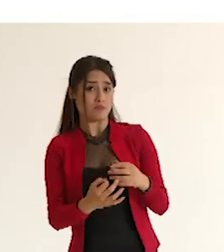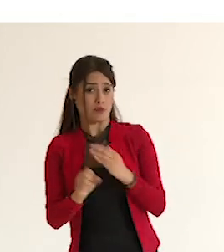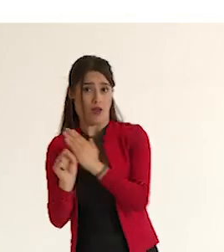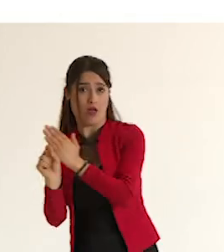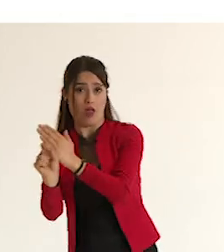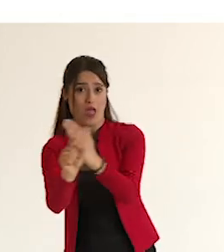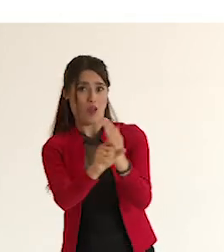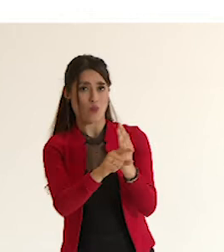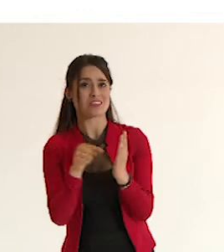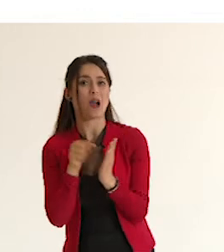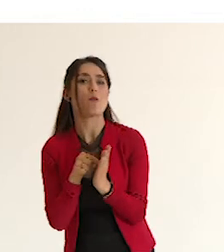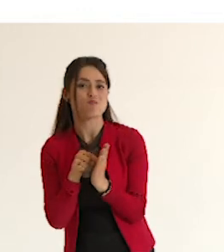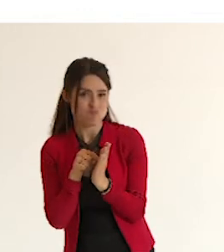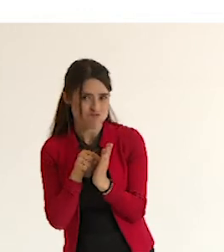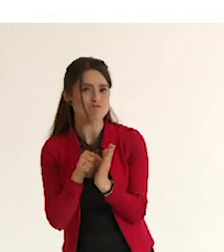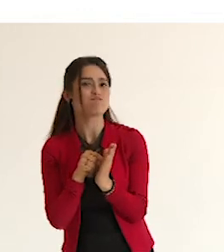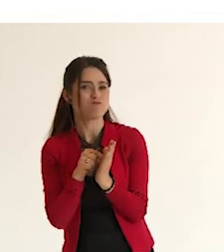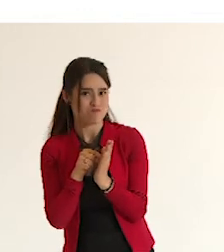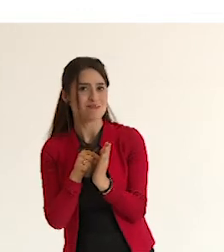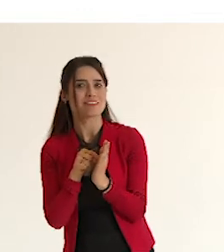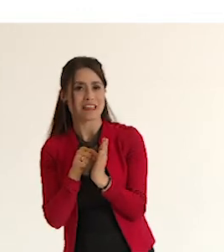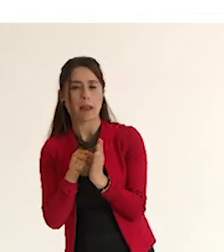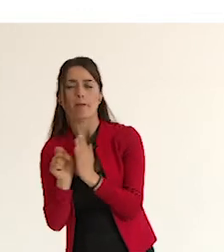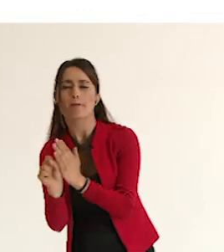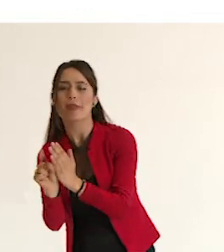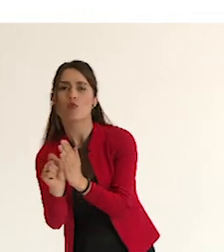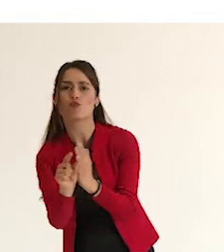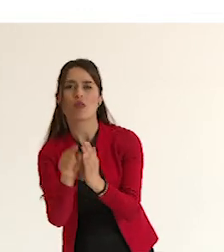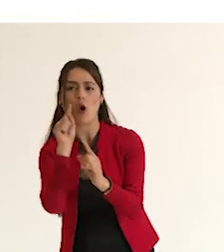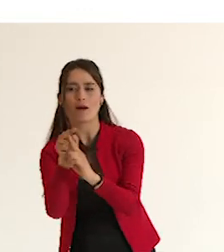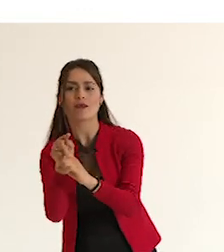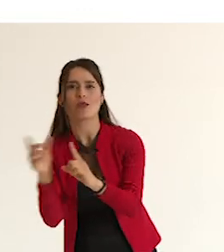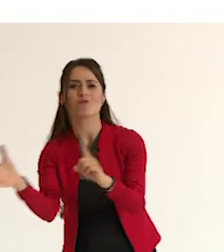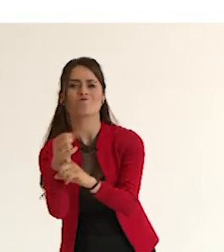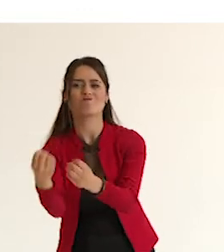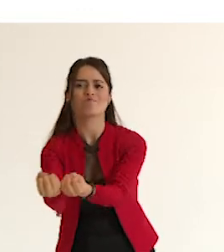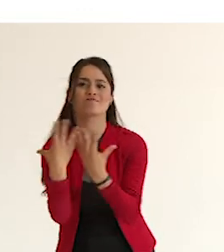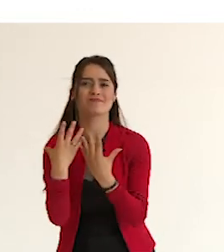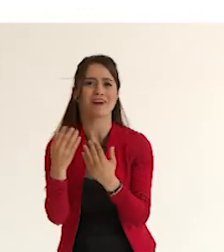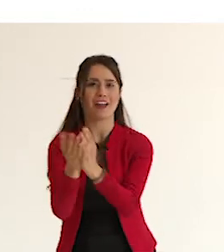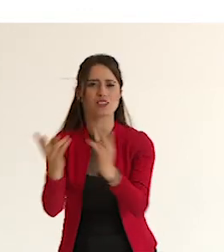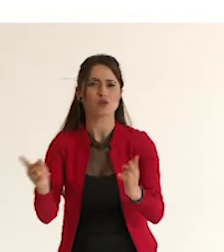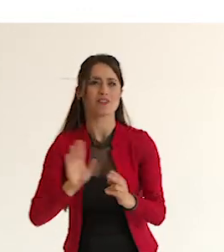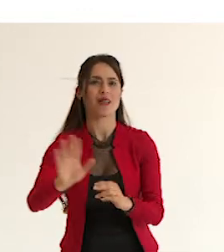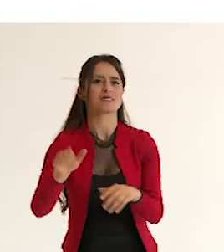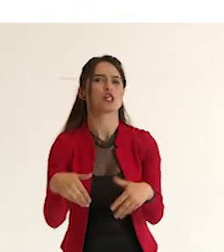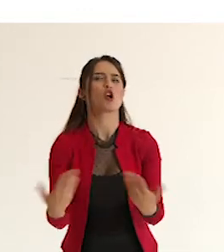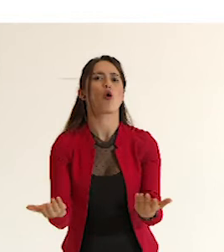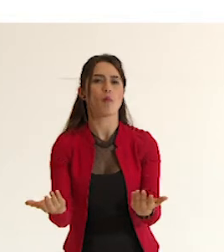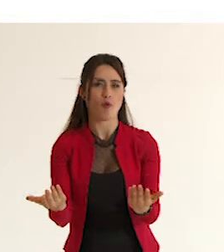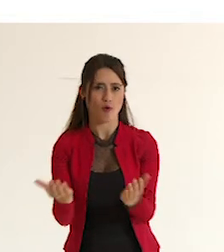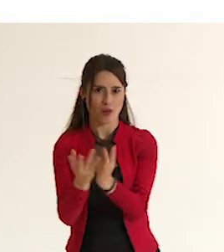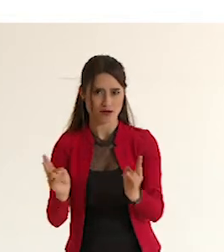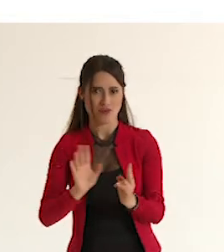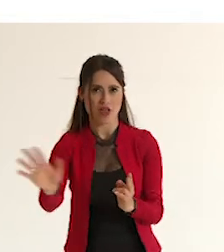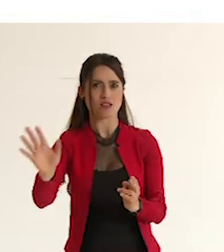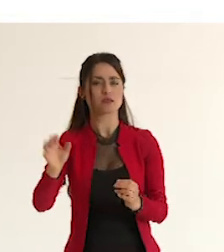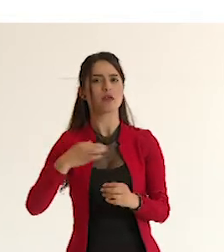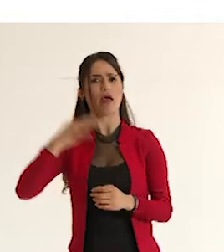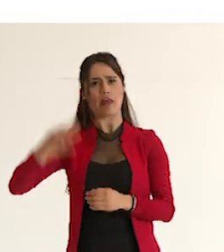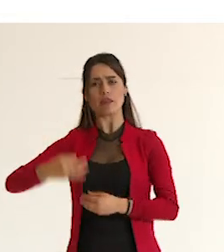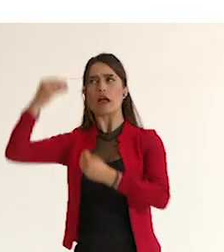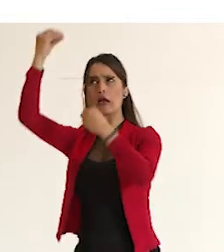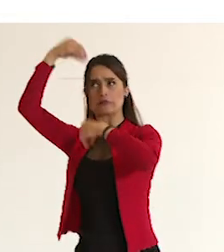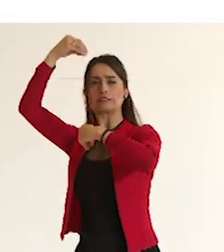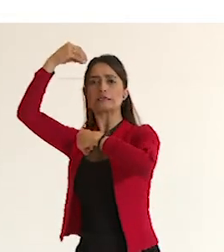cómo tratar de rastrear qué aspectos de la vida cotidiana de la universidad forman parte de esa formación ética